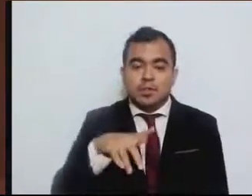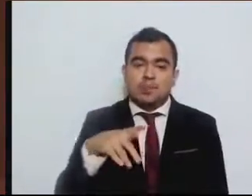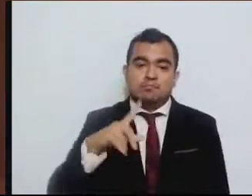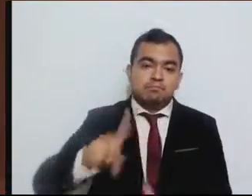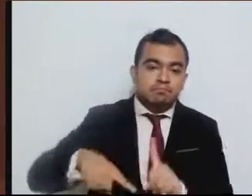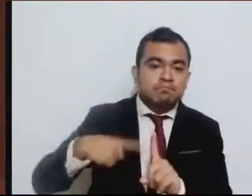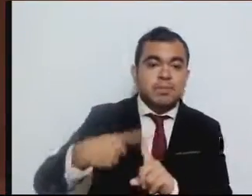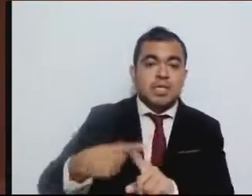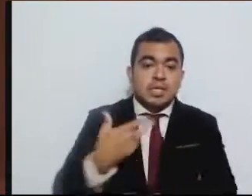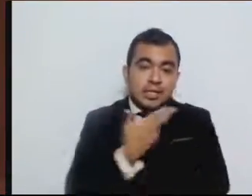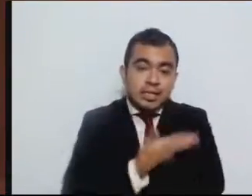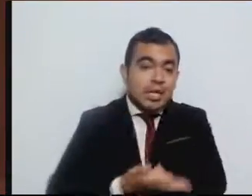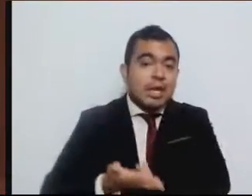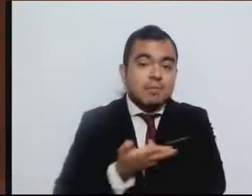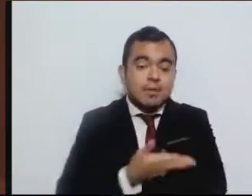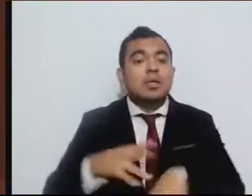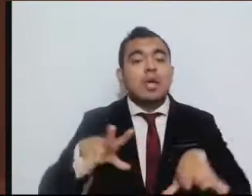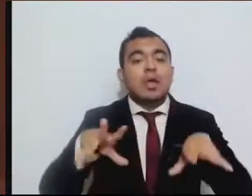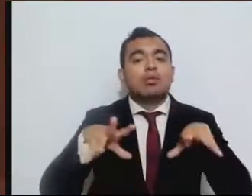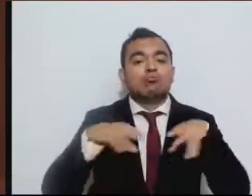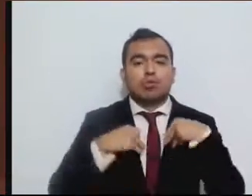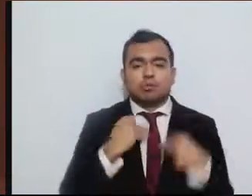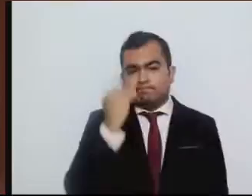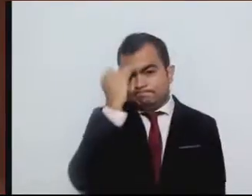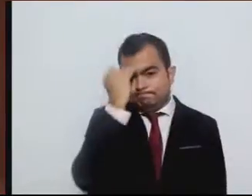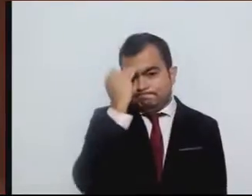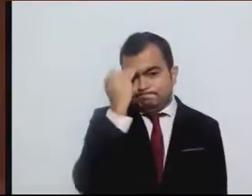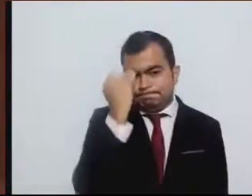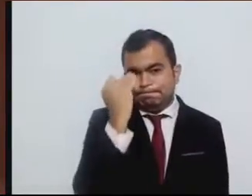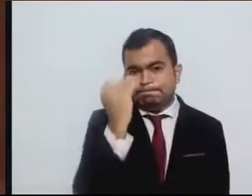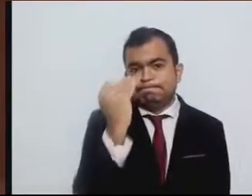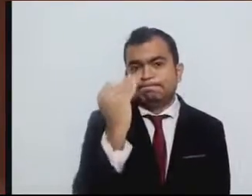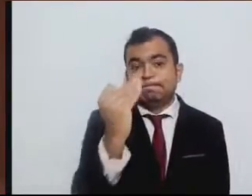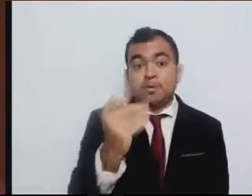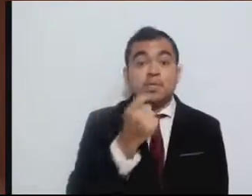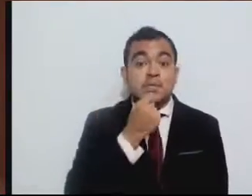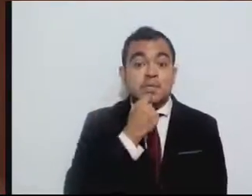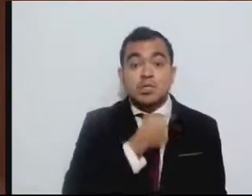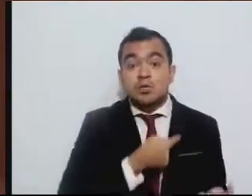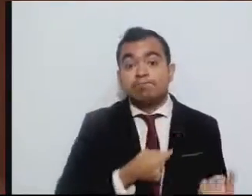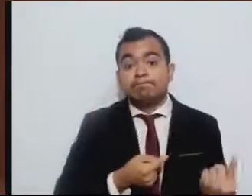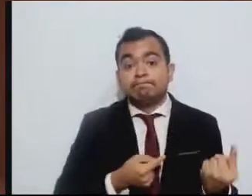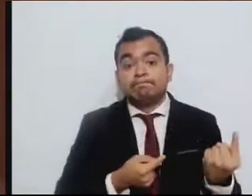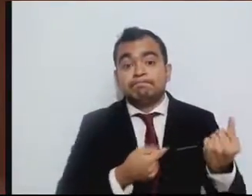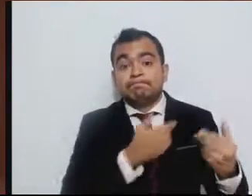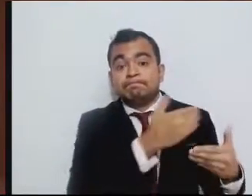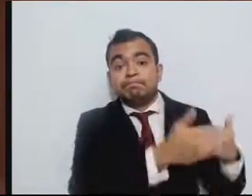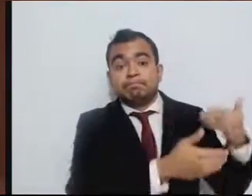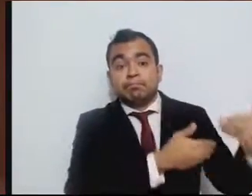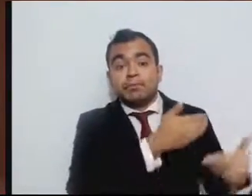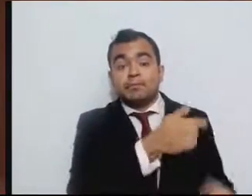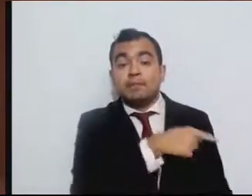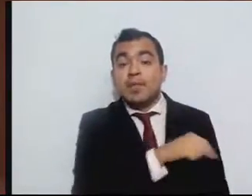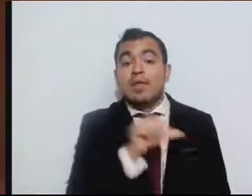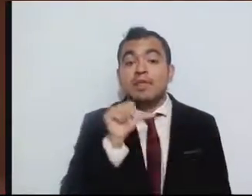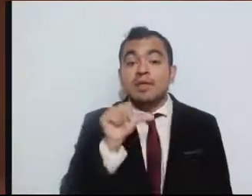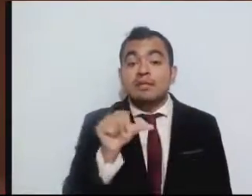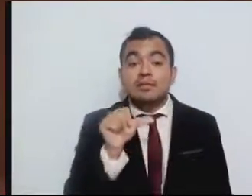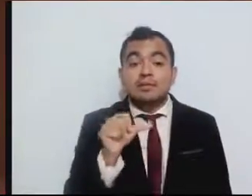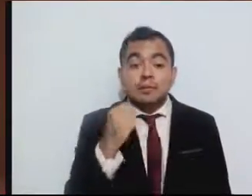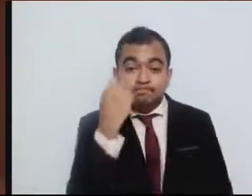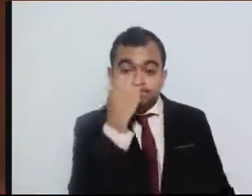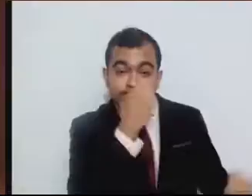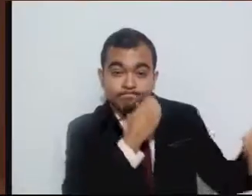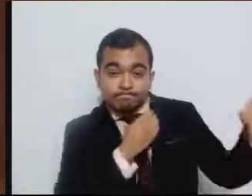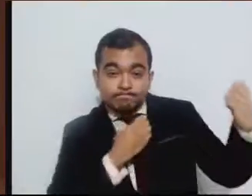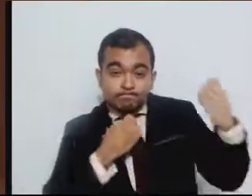tardan demasiado y nuestra niñez crece en nuestro estado. Pasan por 16 pruebas psicométricas, cuando lo